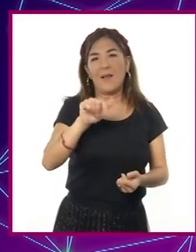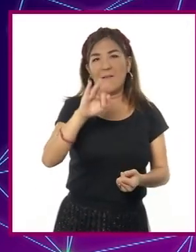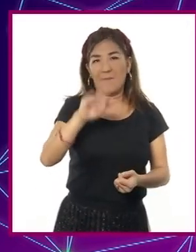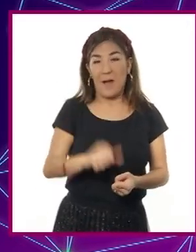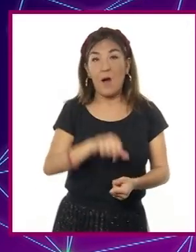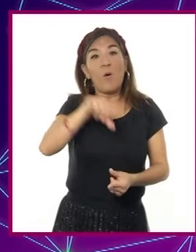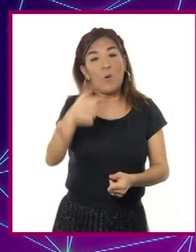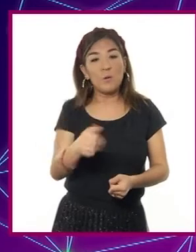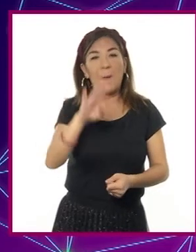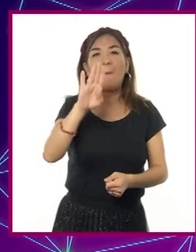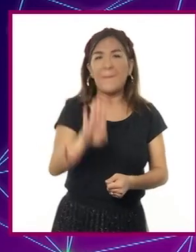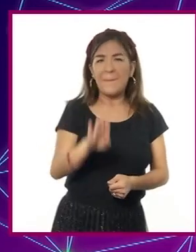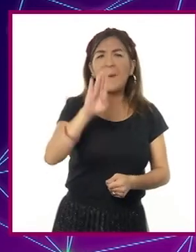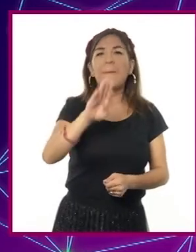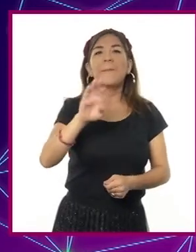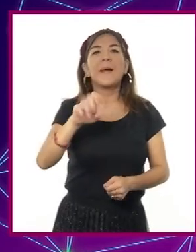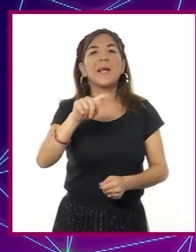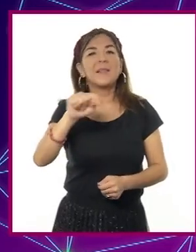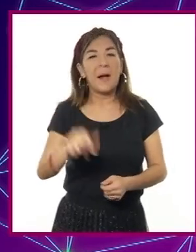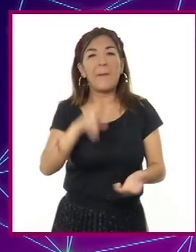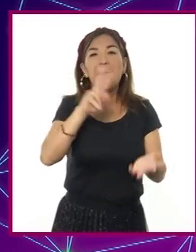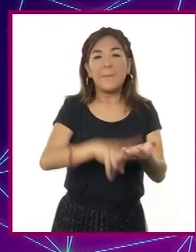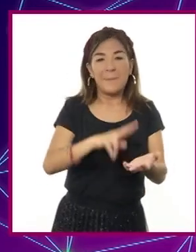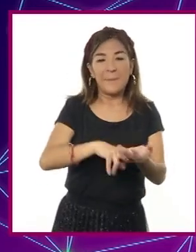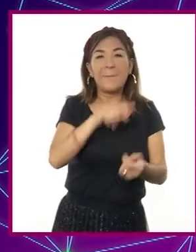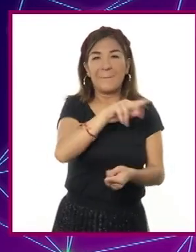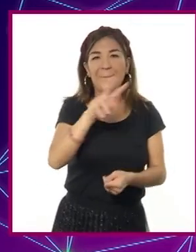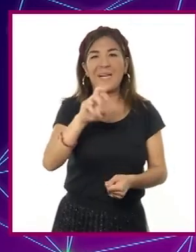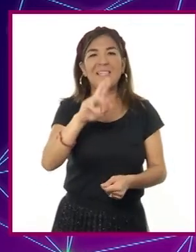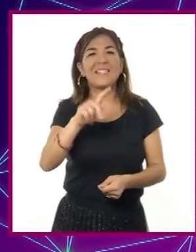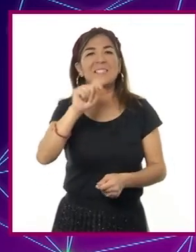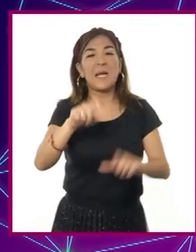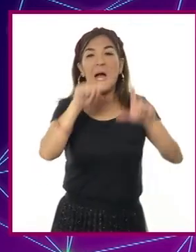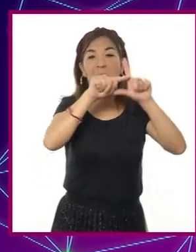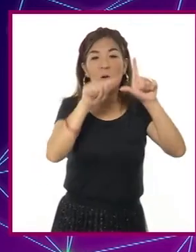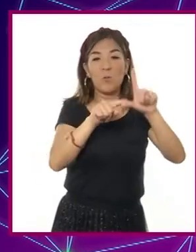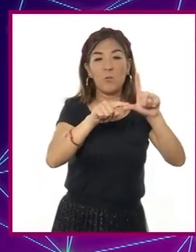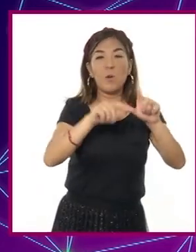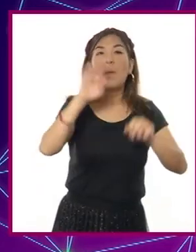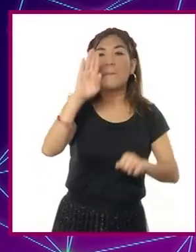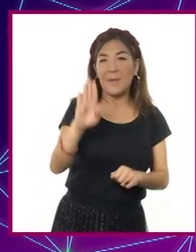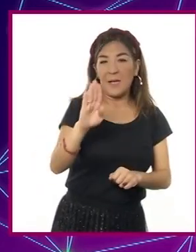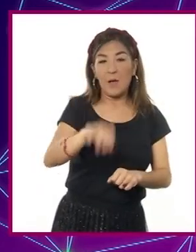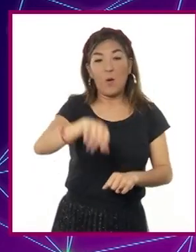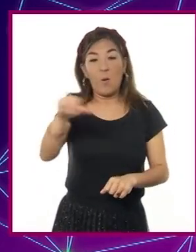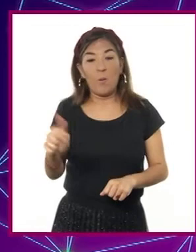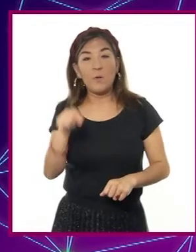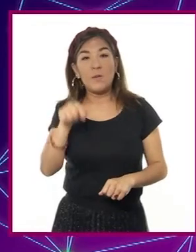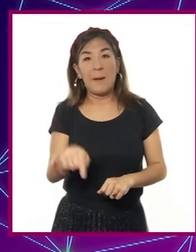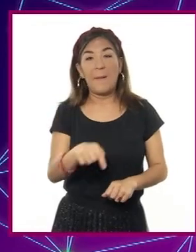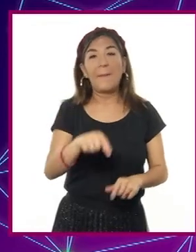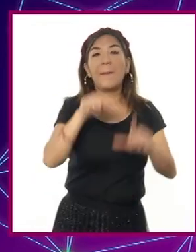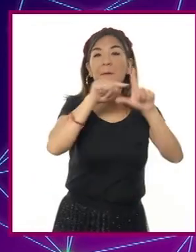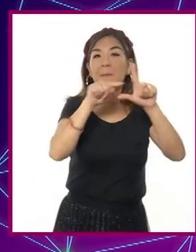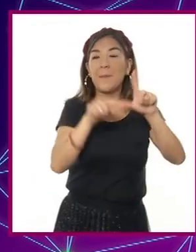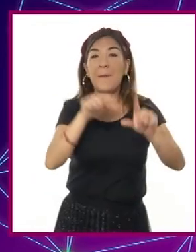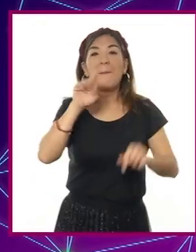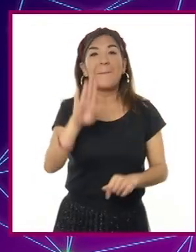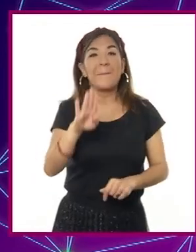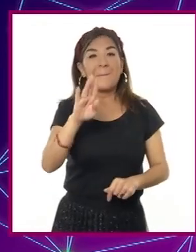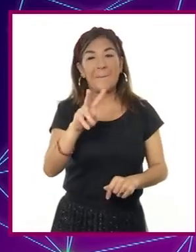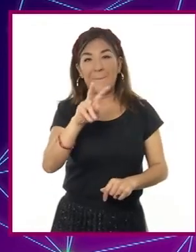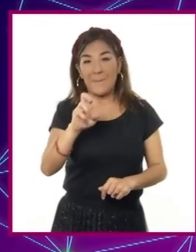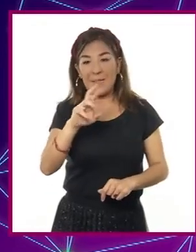el valor del ángulo en el vértice B. Además, el valor del ángulo externo en el vértice C vale